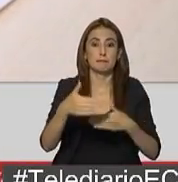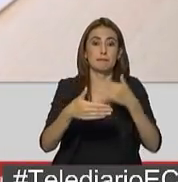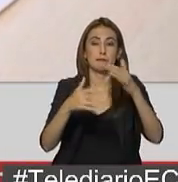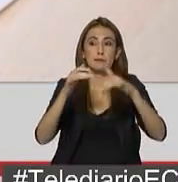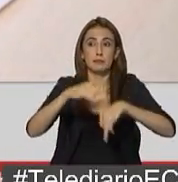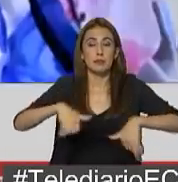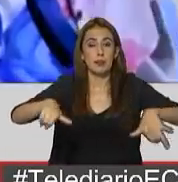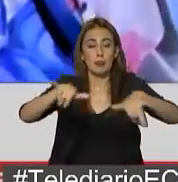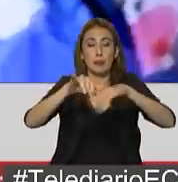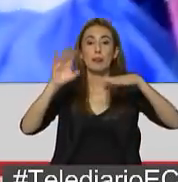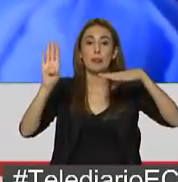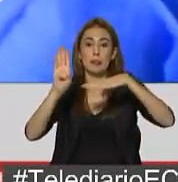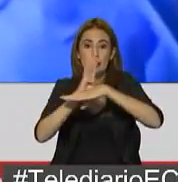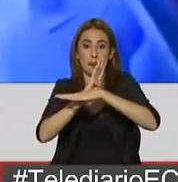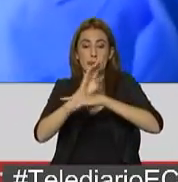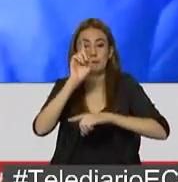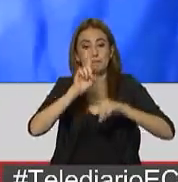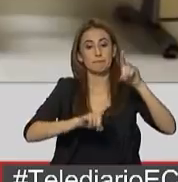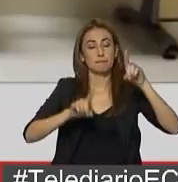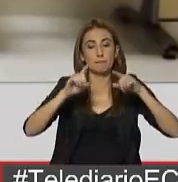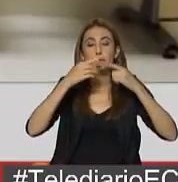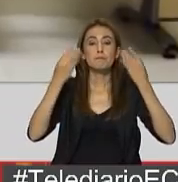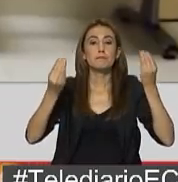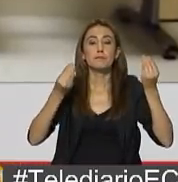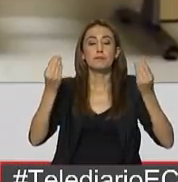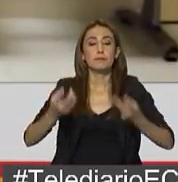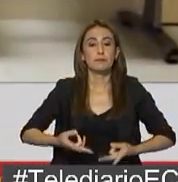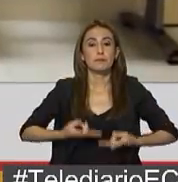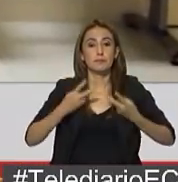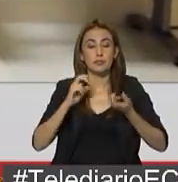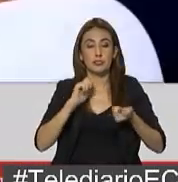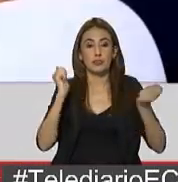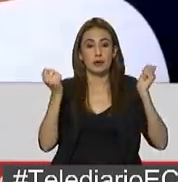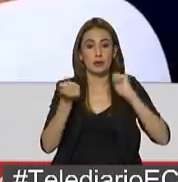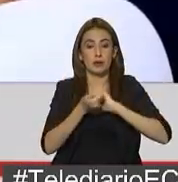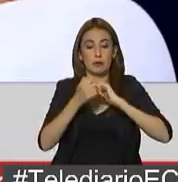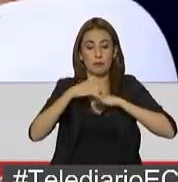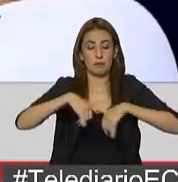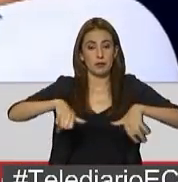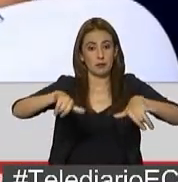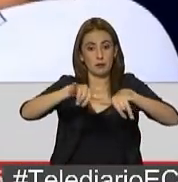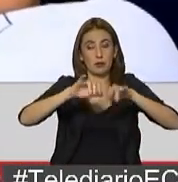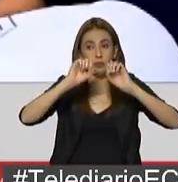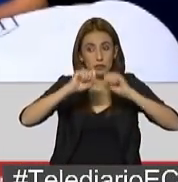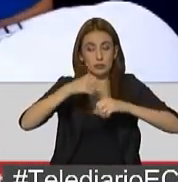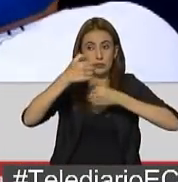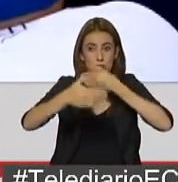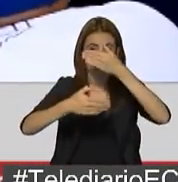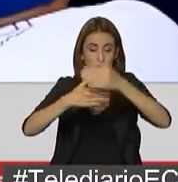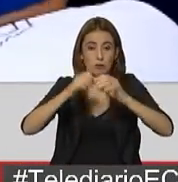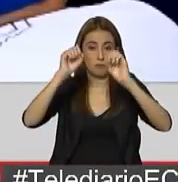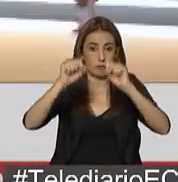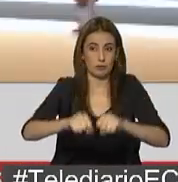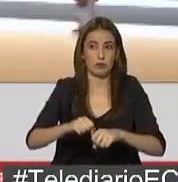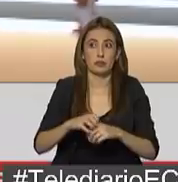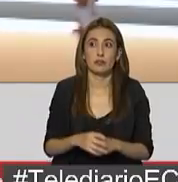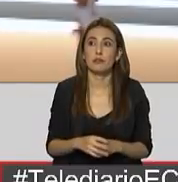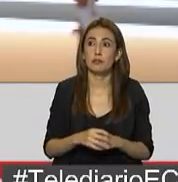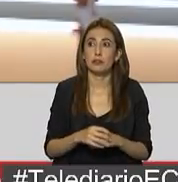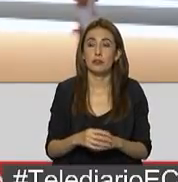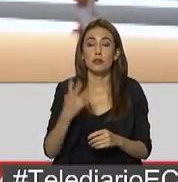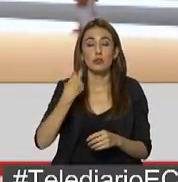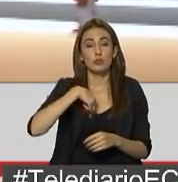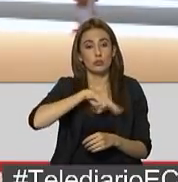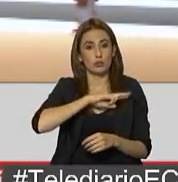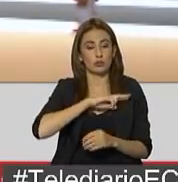bancos de almacenamiento, la emergencia sanitaria que vive el país ha significado una complicación adicional para poder abastecerse. Es para